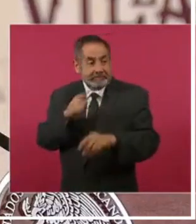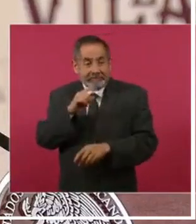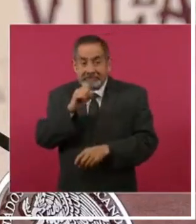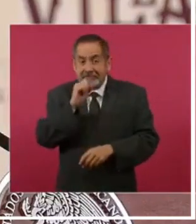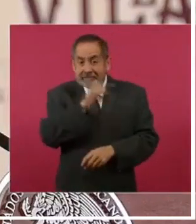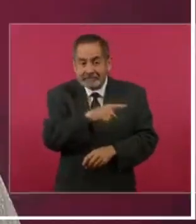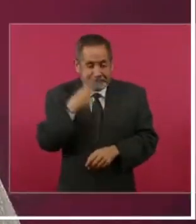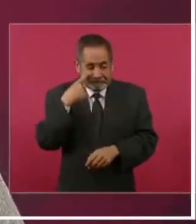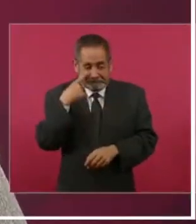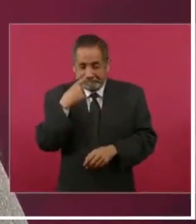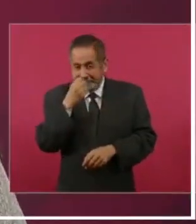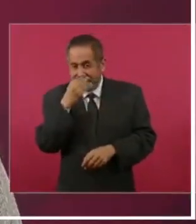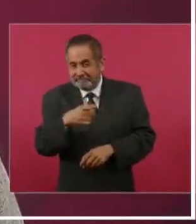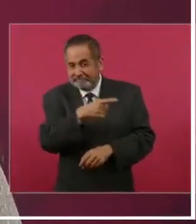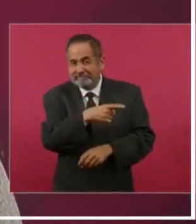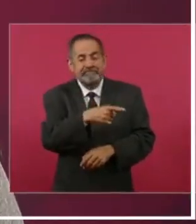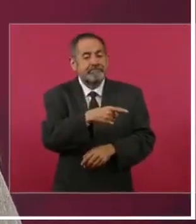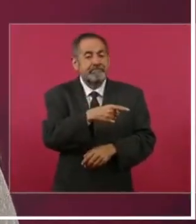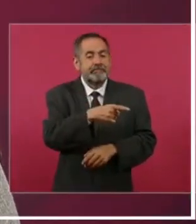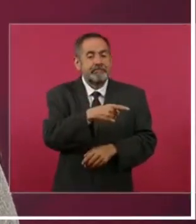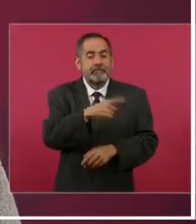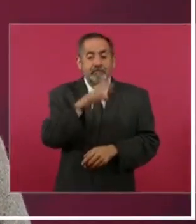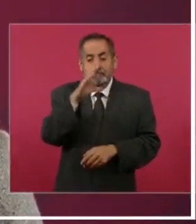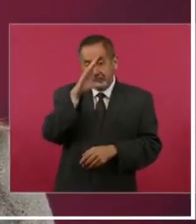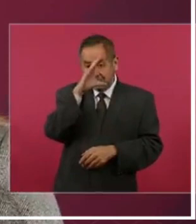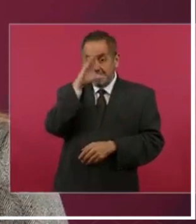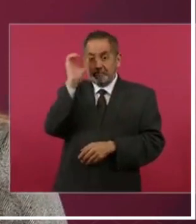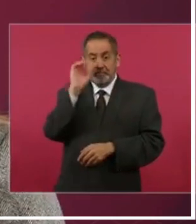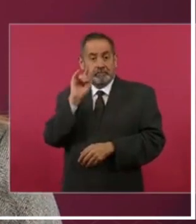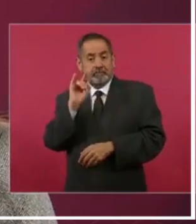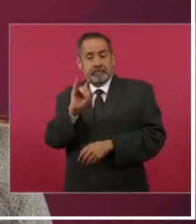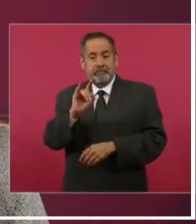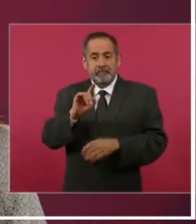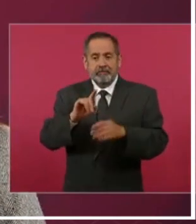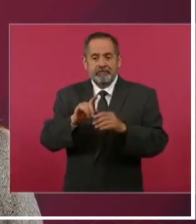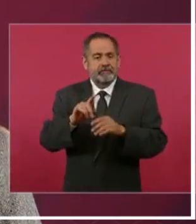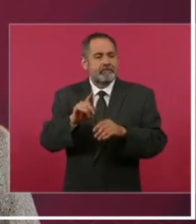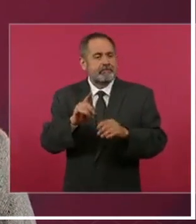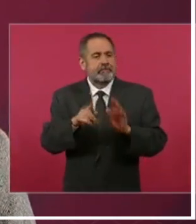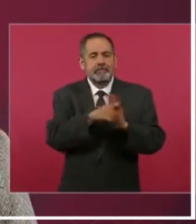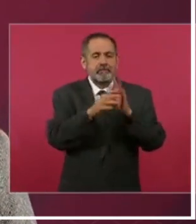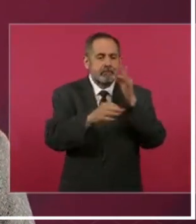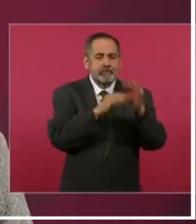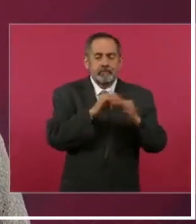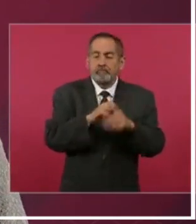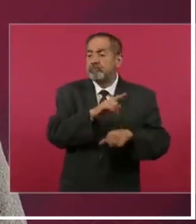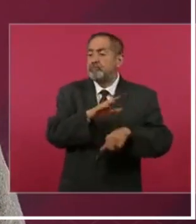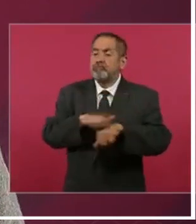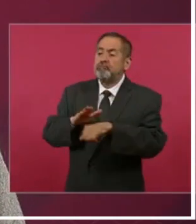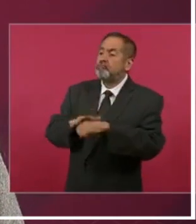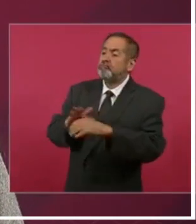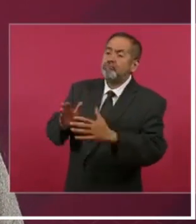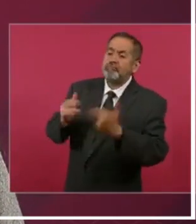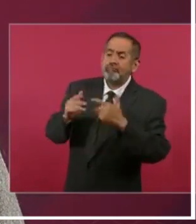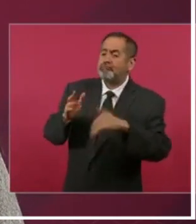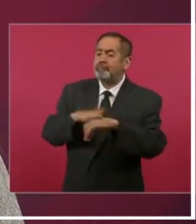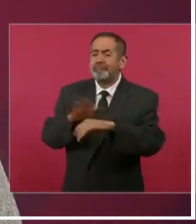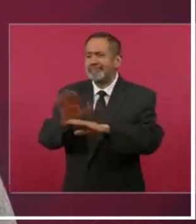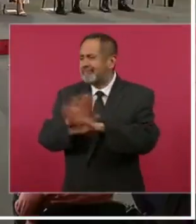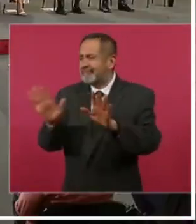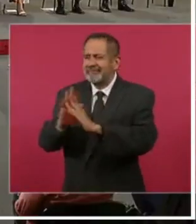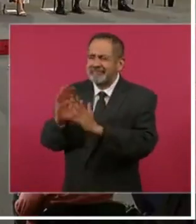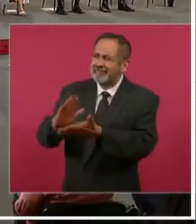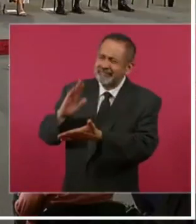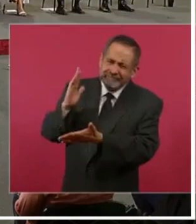joya. Incluida la foto en portada de un director de un diario mexicano llamando a acabar con el